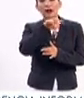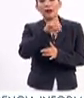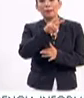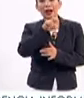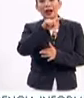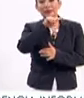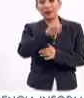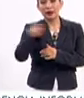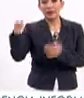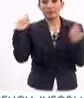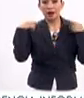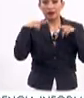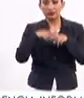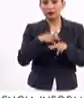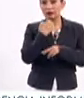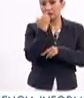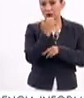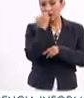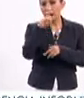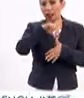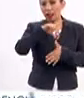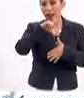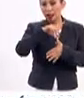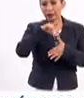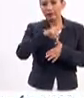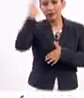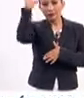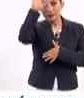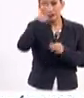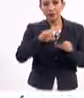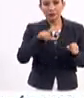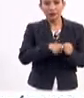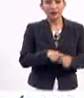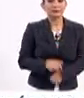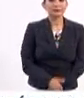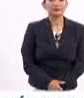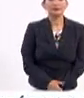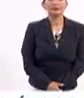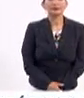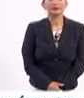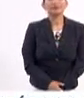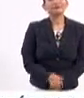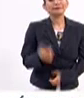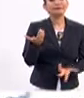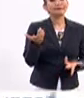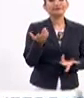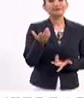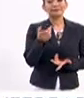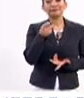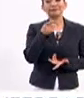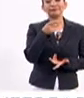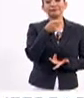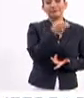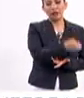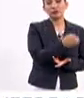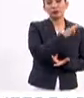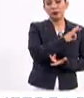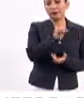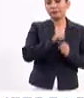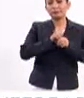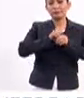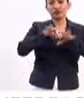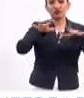Valenti, académica de la Facultad Latinoamericana de Ciencias Sociales. Pueden llegar a